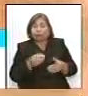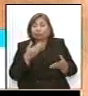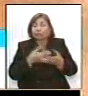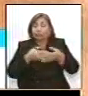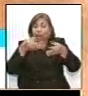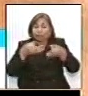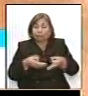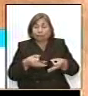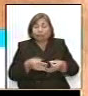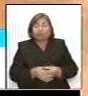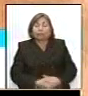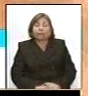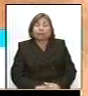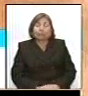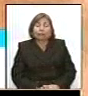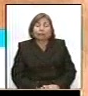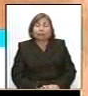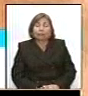obstante,